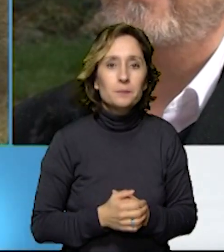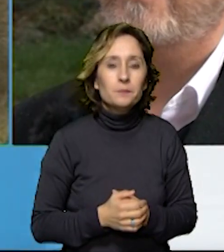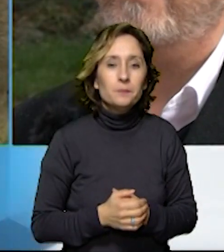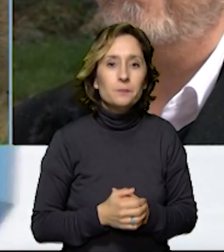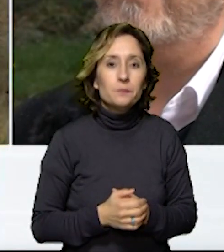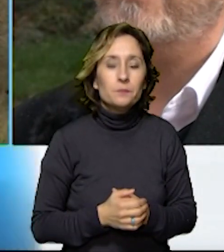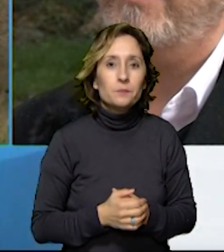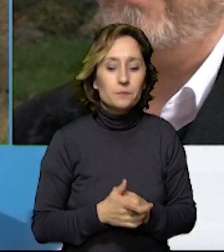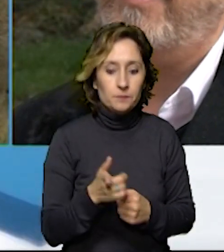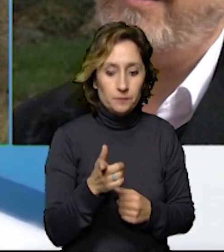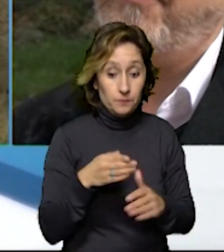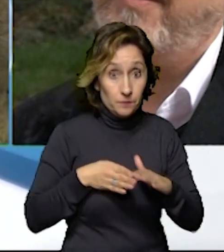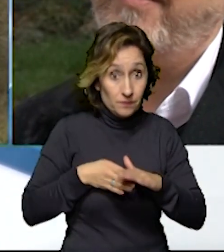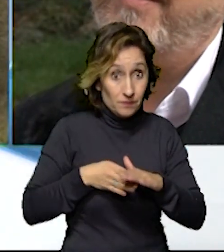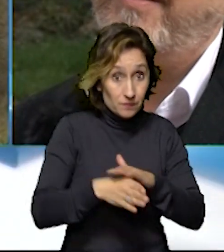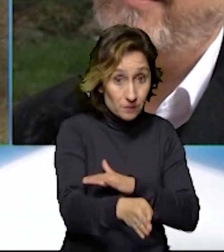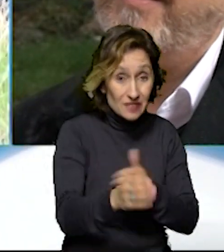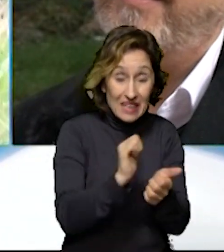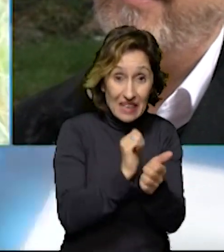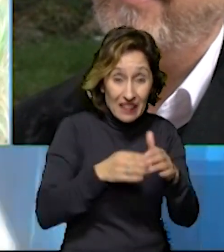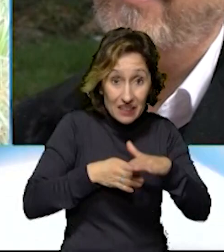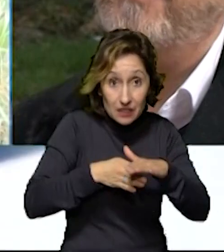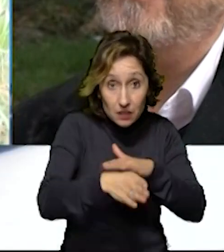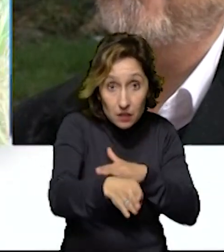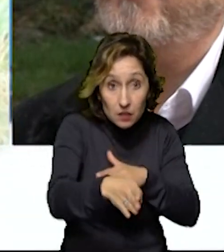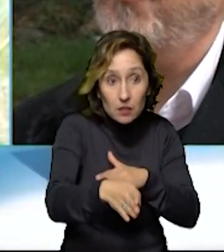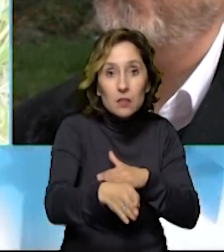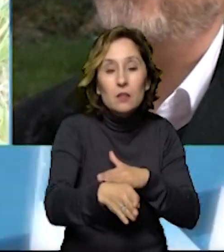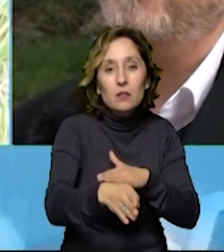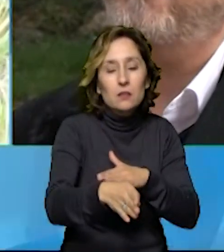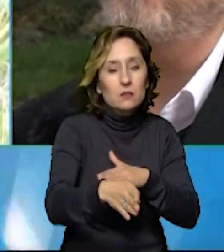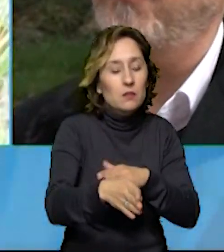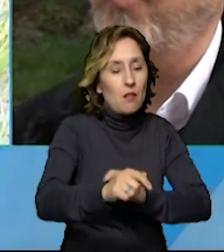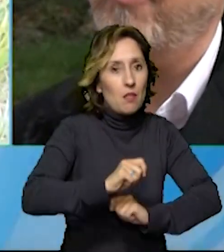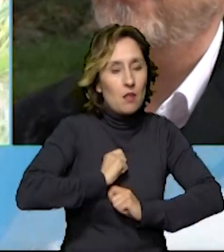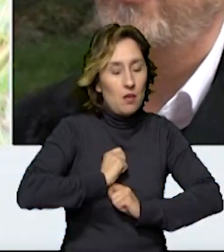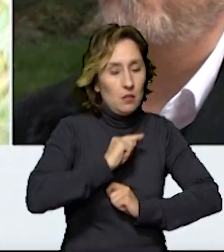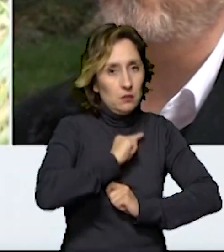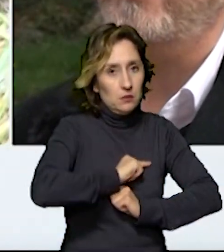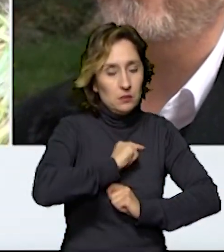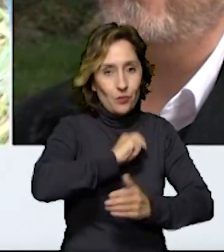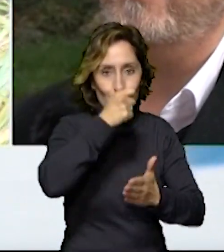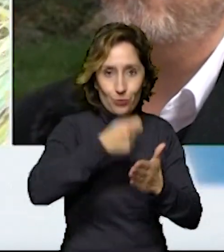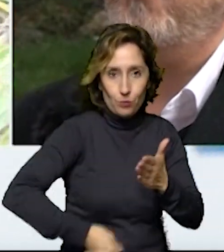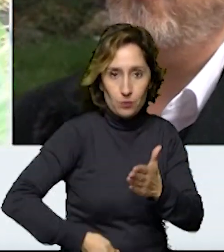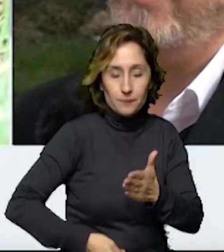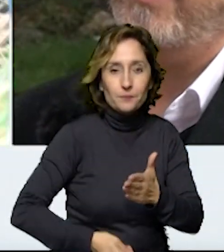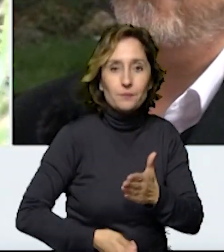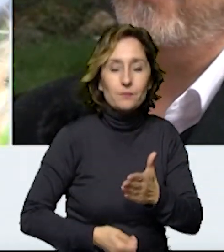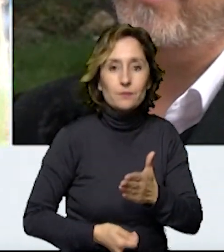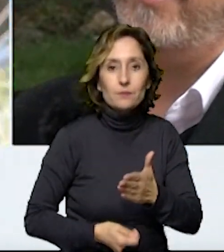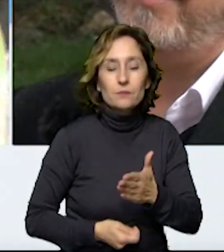de esta cárcel, te produce una sensación muy dura, ¿no? Porque tiene